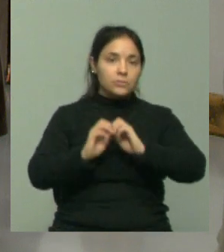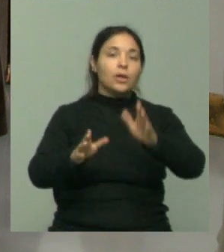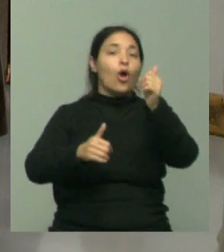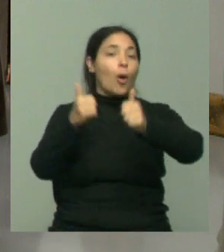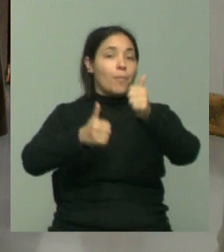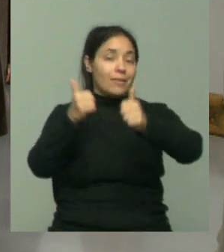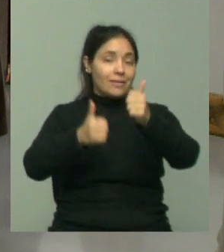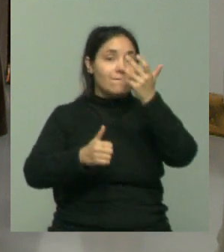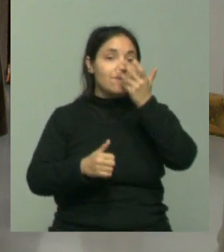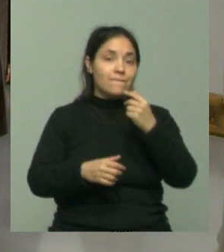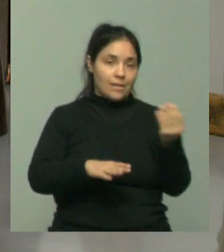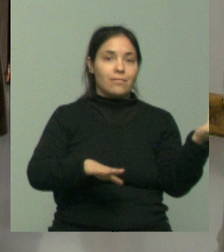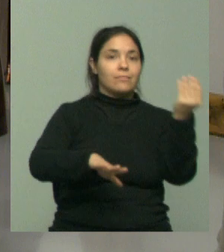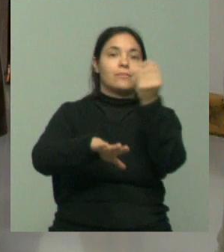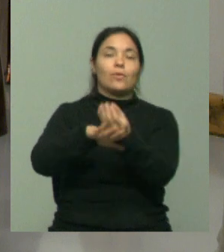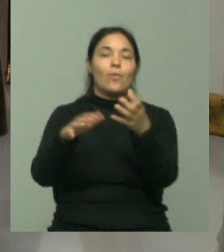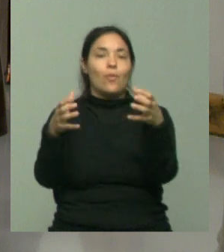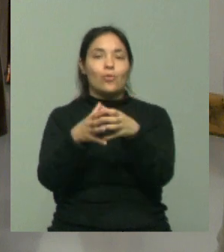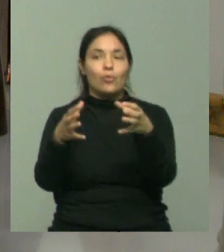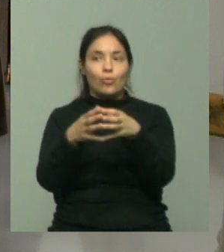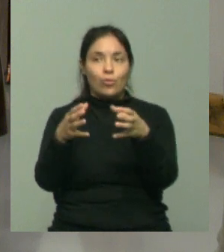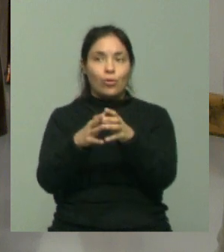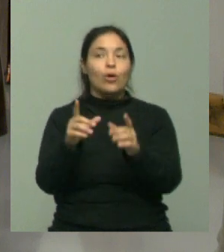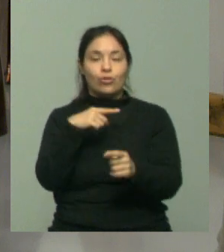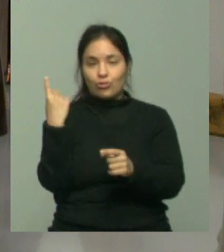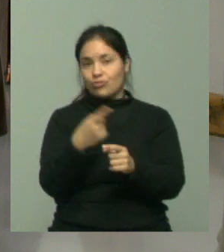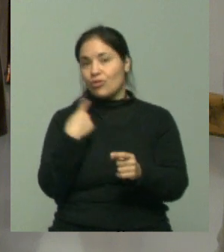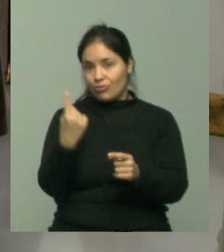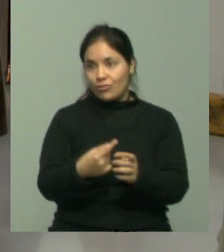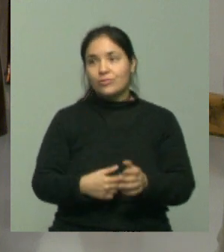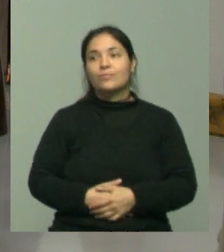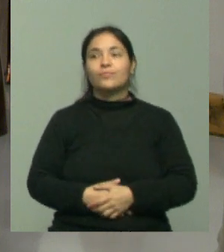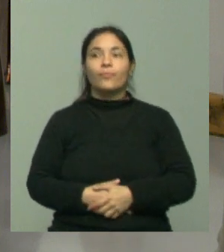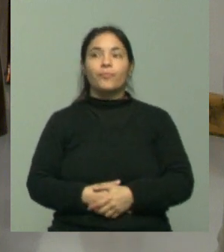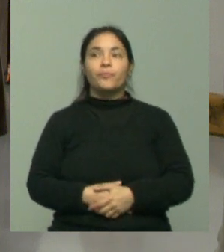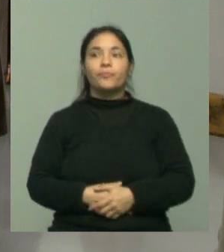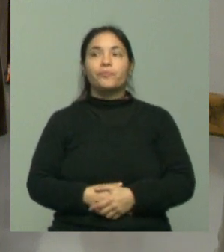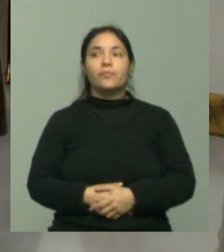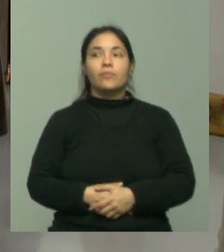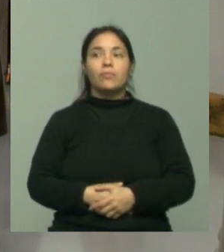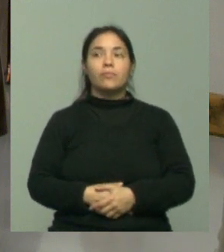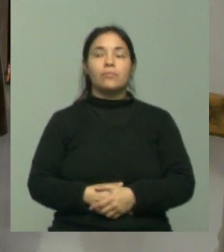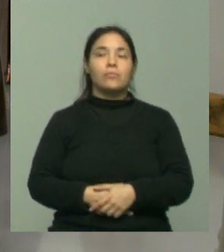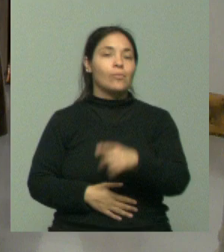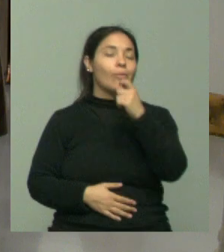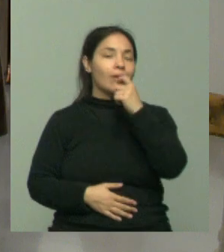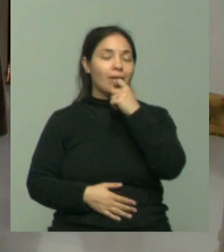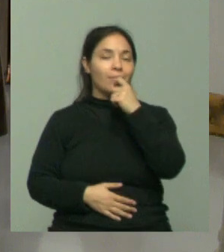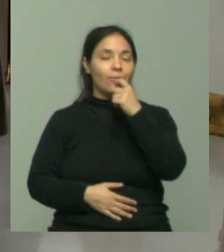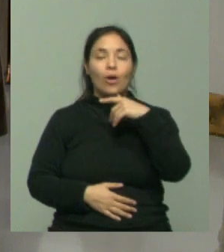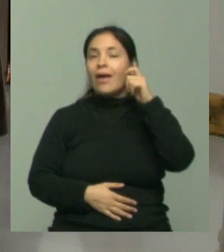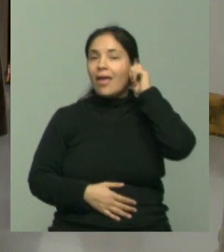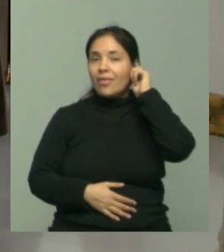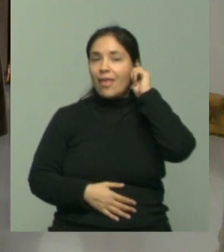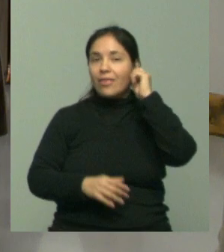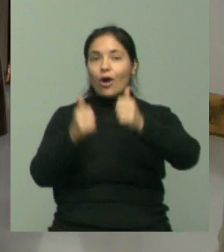competitiva, pasan al grupo con nosotros. Uh-huh. Y en ese caso, por ejemplo, no hay edad para empezar con el tema de ser